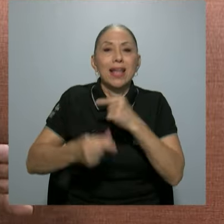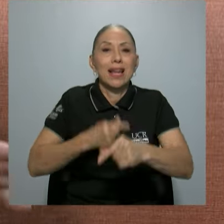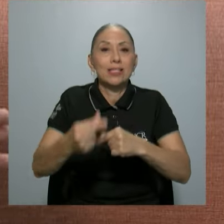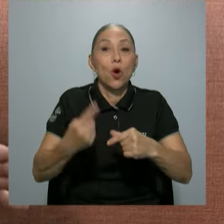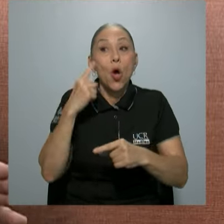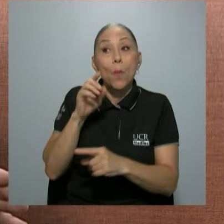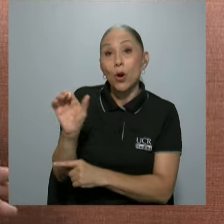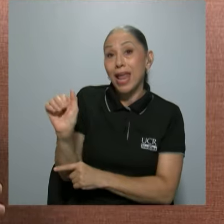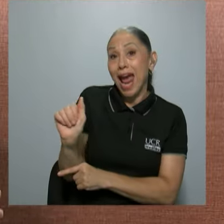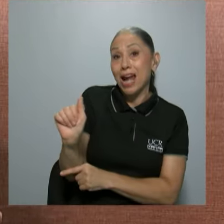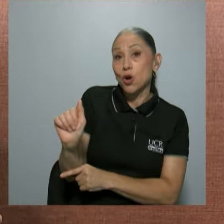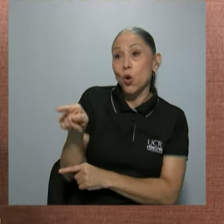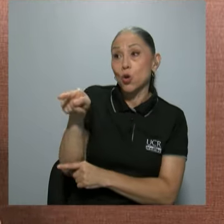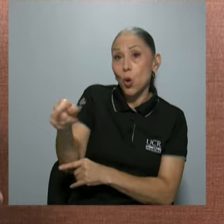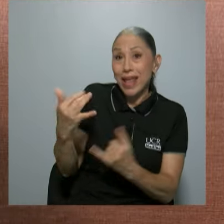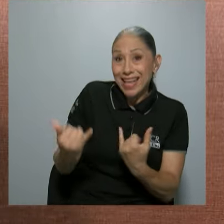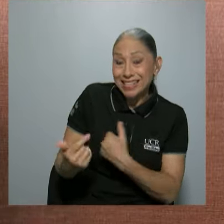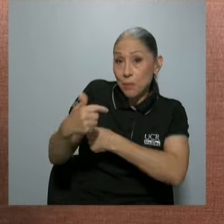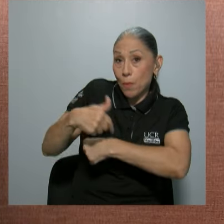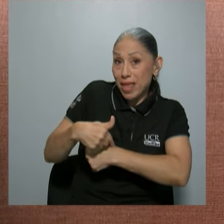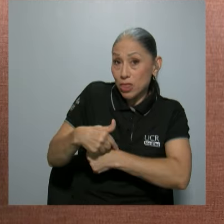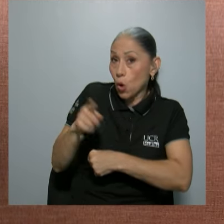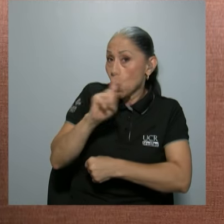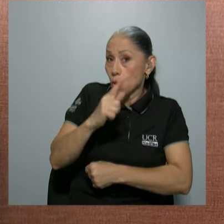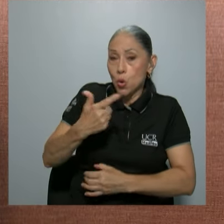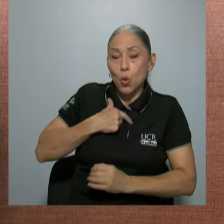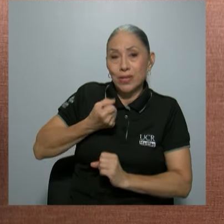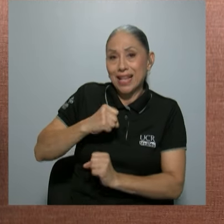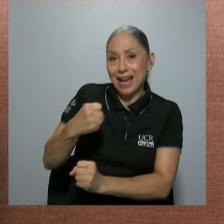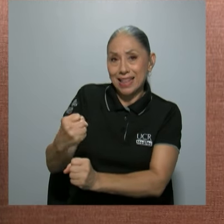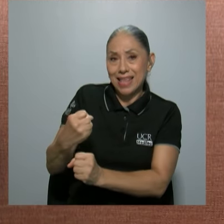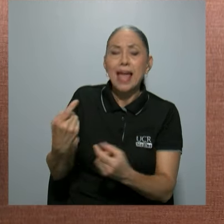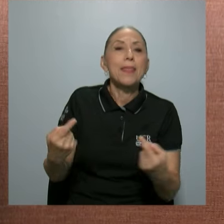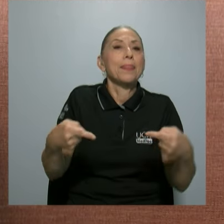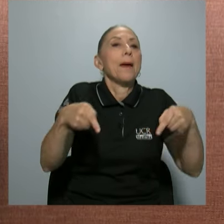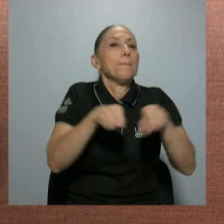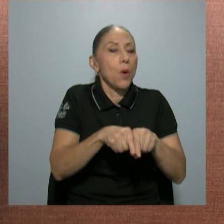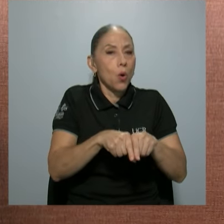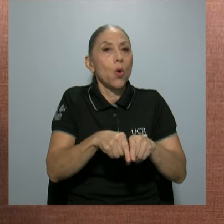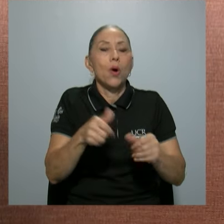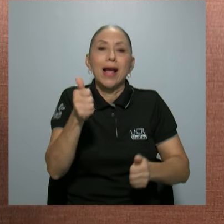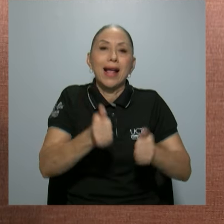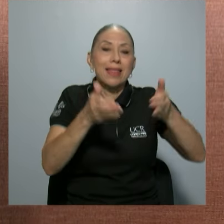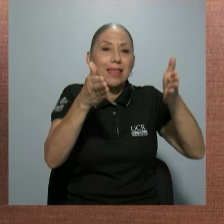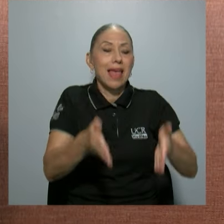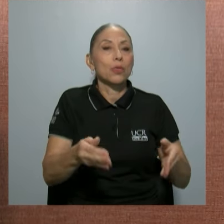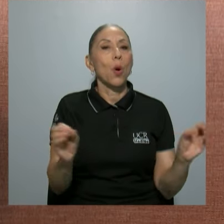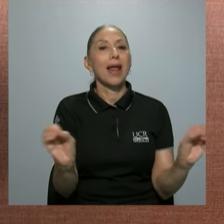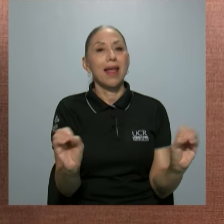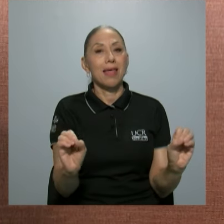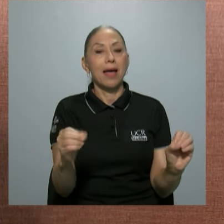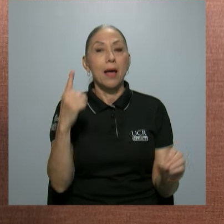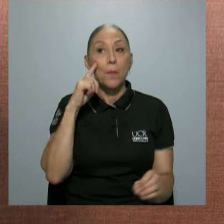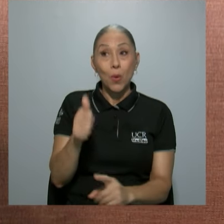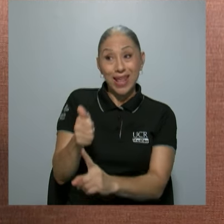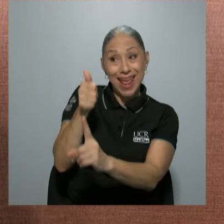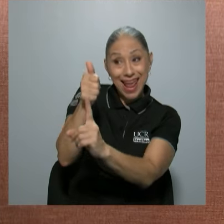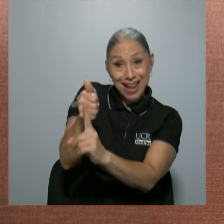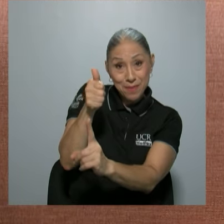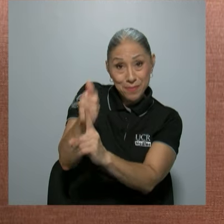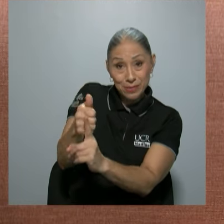este momento está en la alcaldía, ni está de candidato a nada, porque él, por